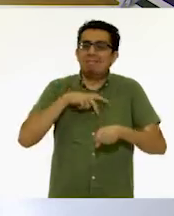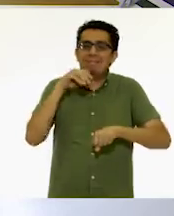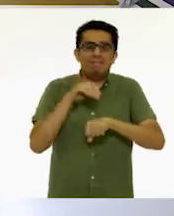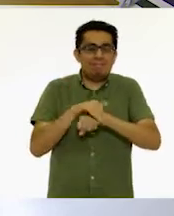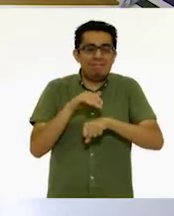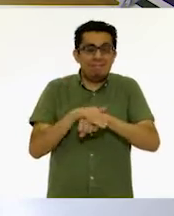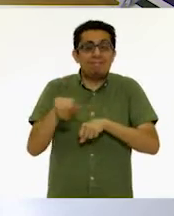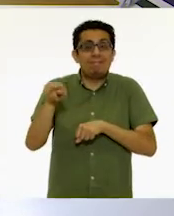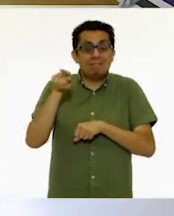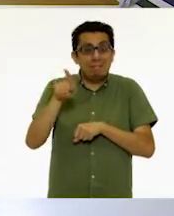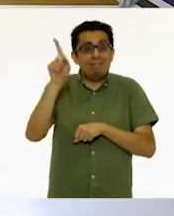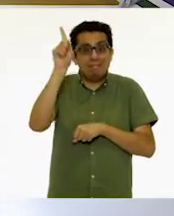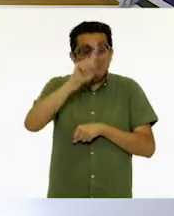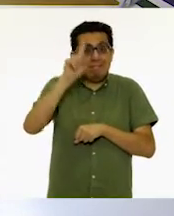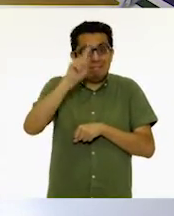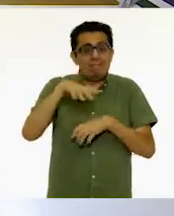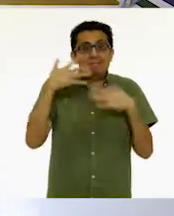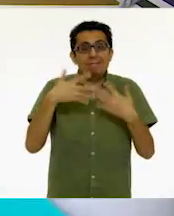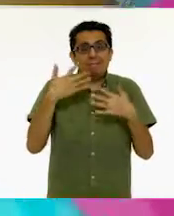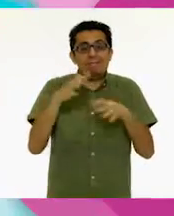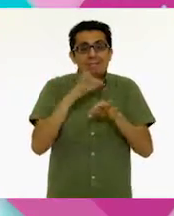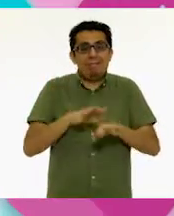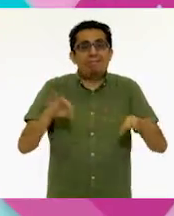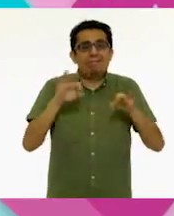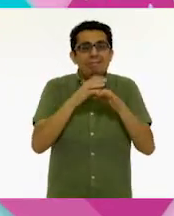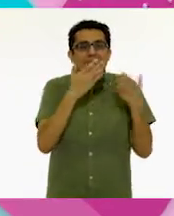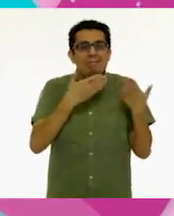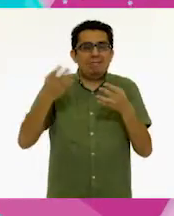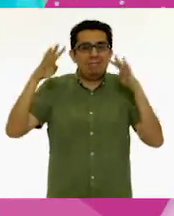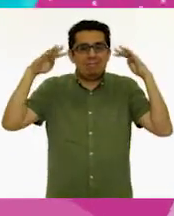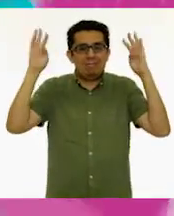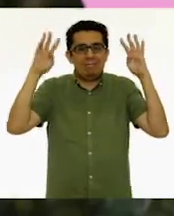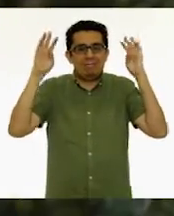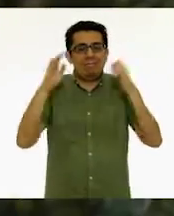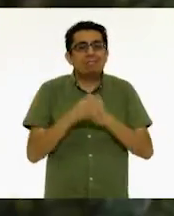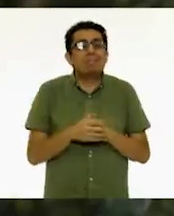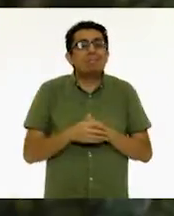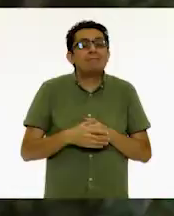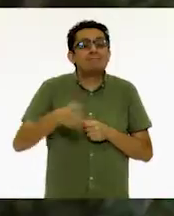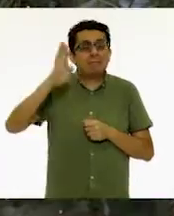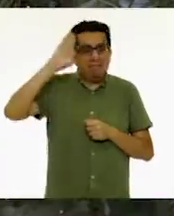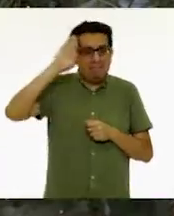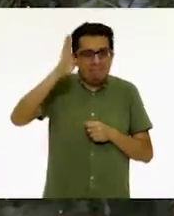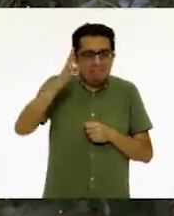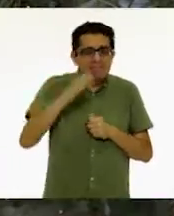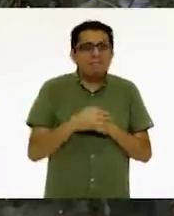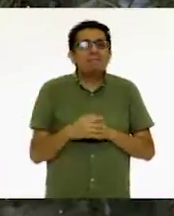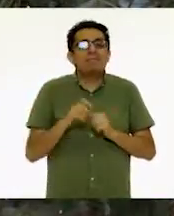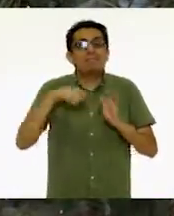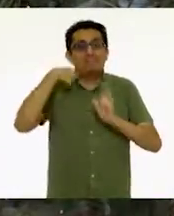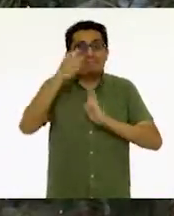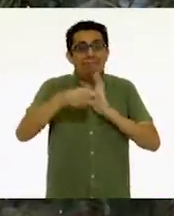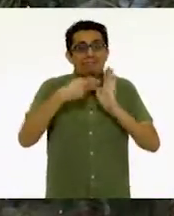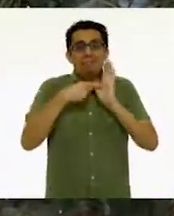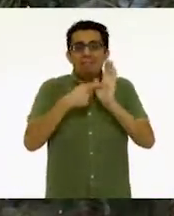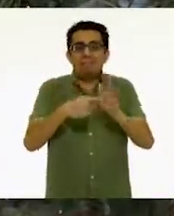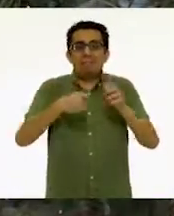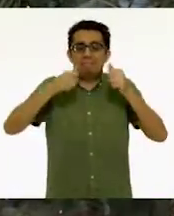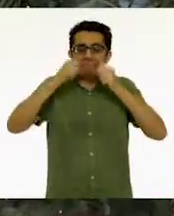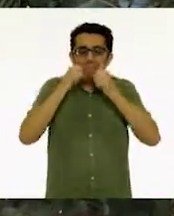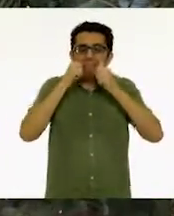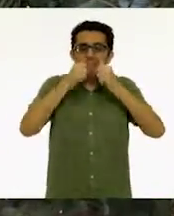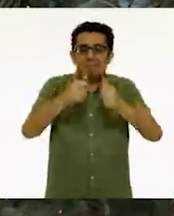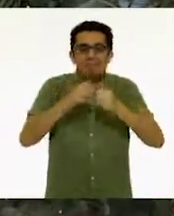a dar recomendaciones muy útiles. ¡Vamos contigo, Bajo Listo! ¡Hola! ¡Vamos a ver el siguiente